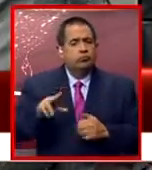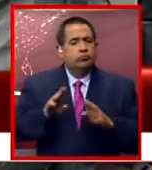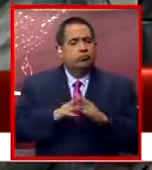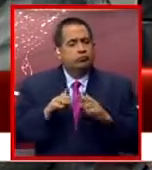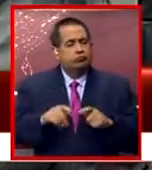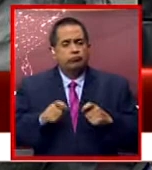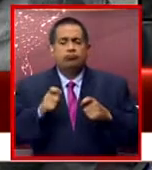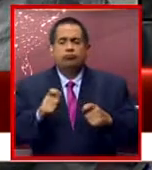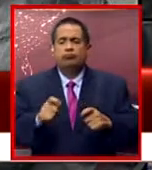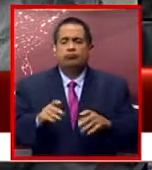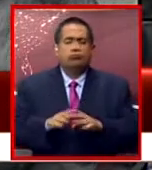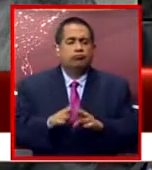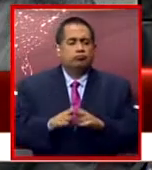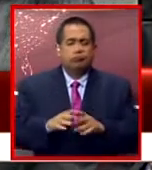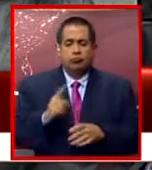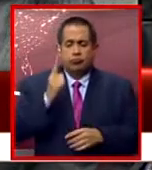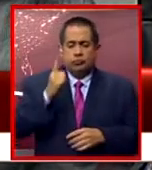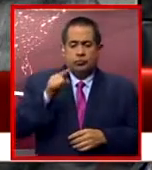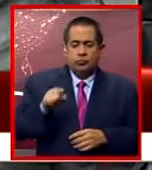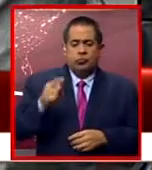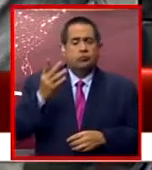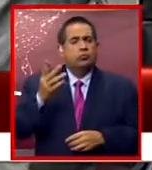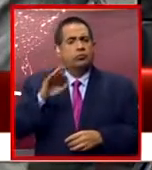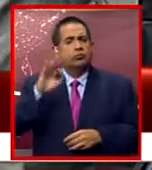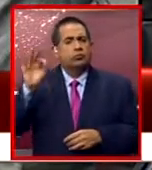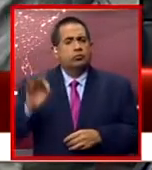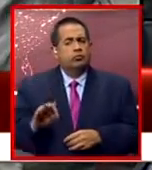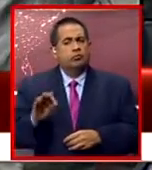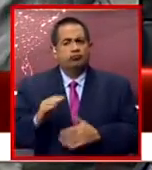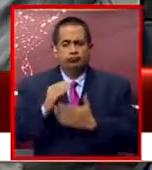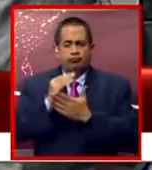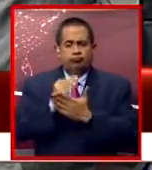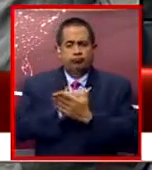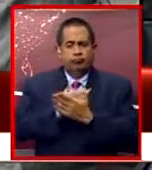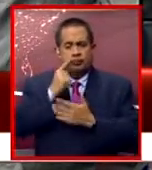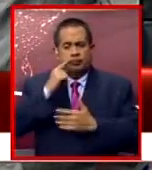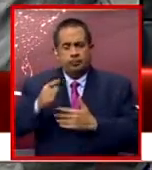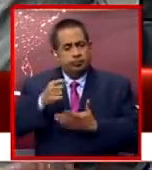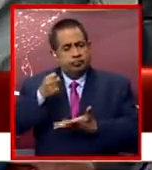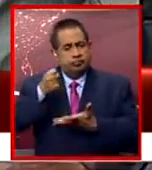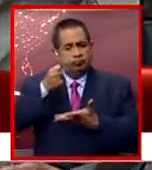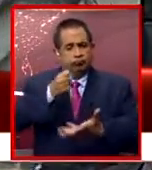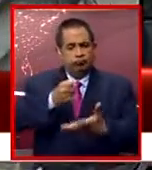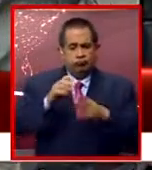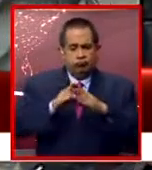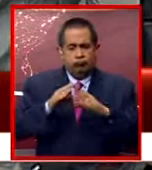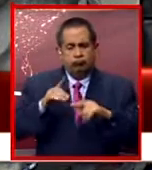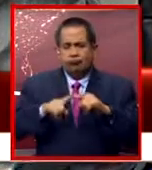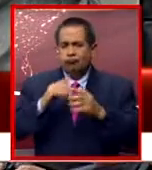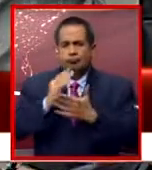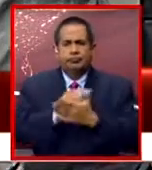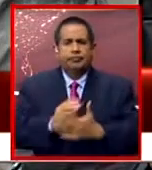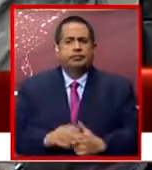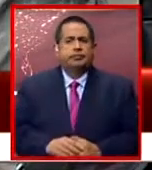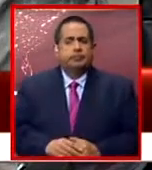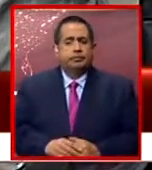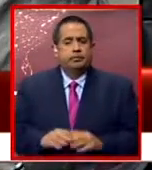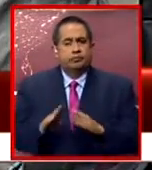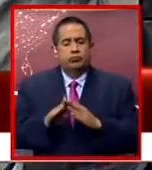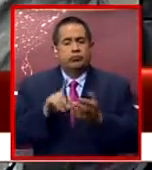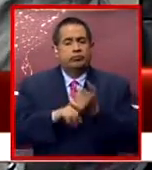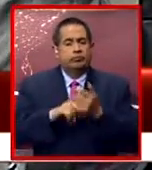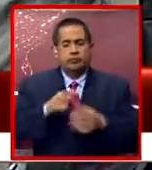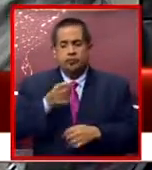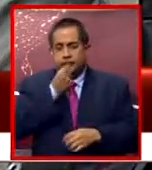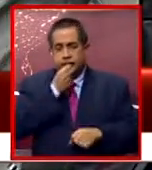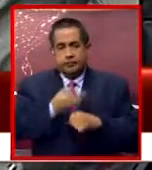destinará el 1.4% menos de presupuesto en la materia. Tal parece que